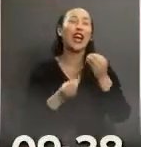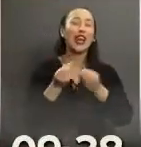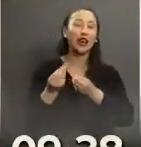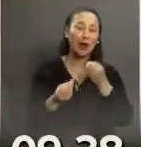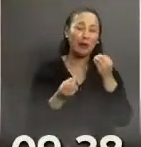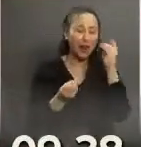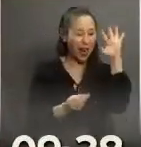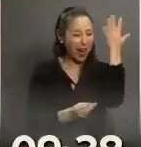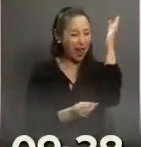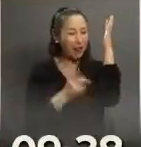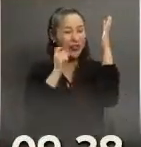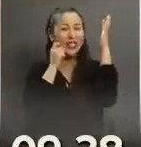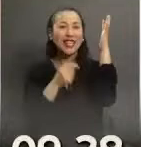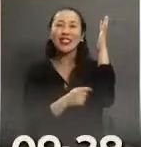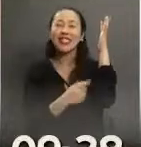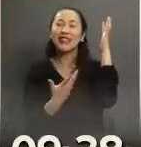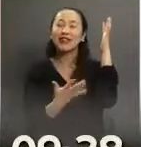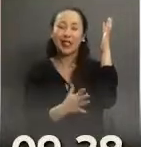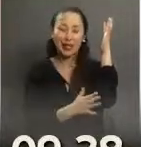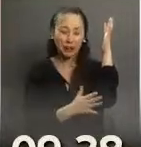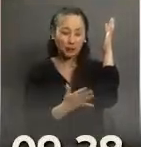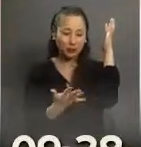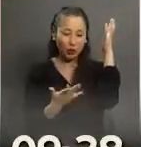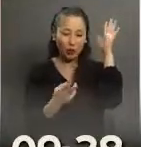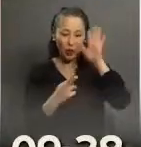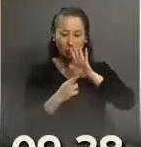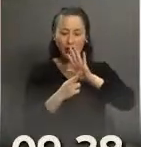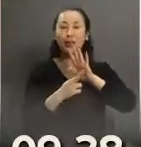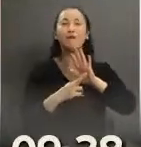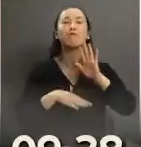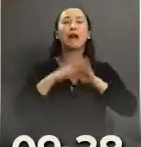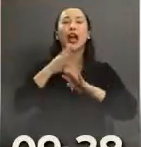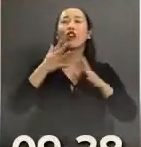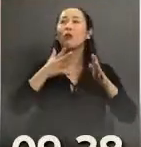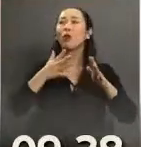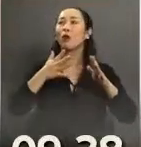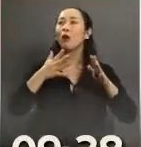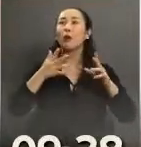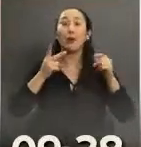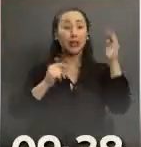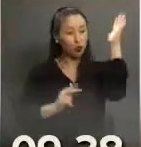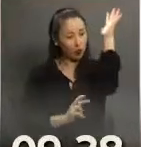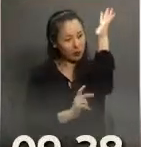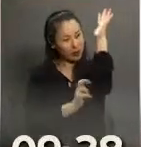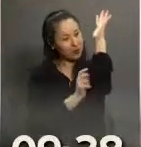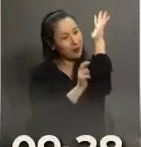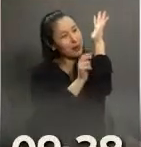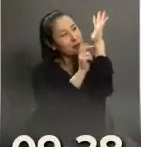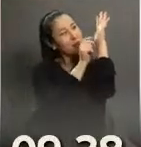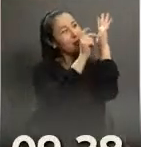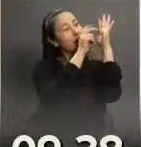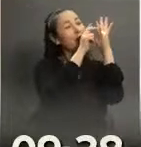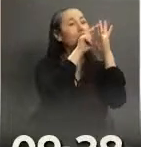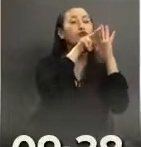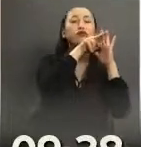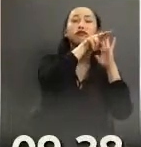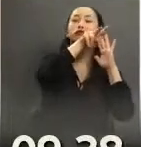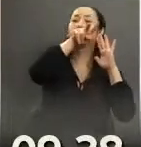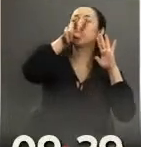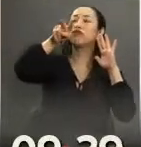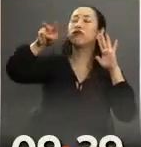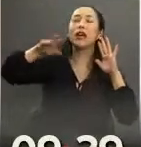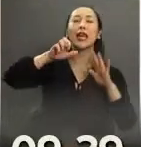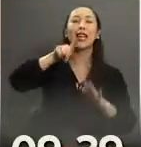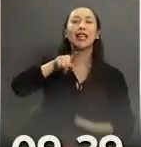representa es más representativo que eso, porque es cuando uno se sube arriba y mira como el horizonte, el estrecho de Magallanes, piensa también en la